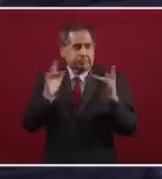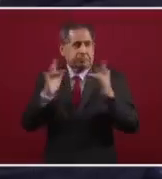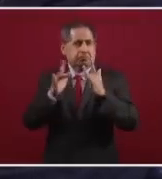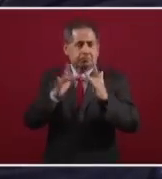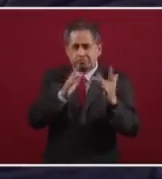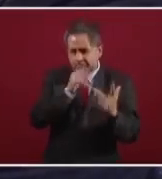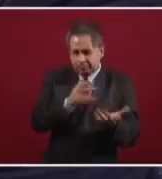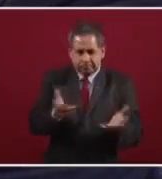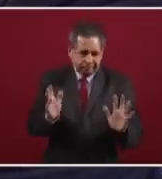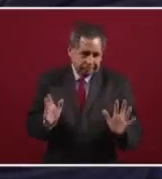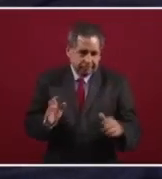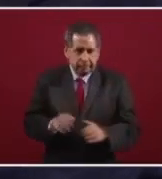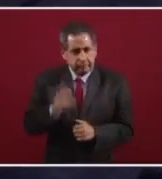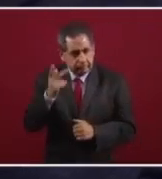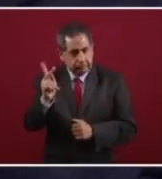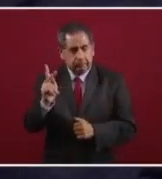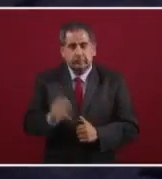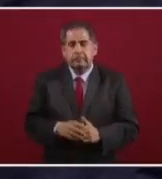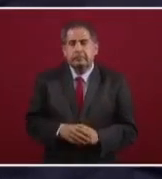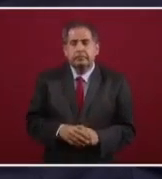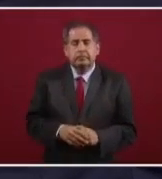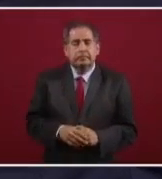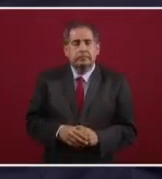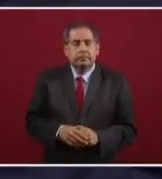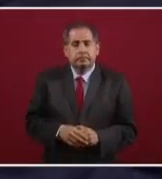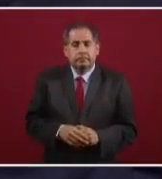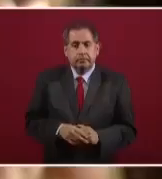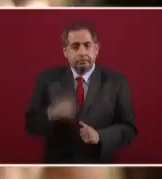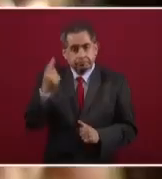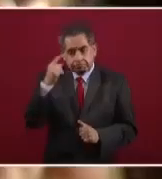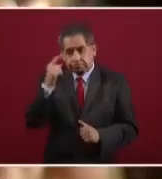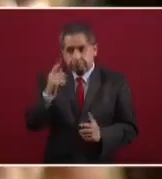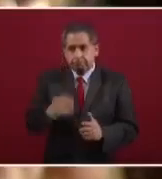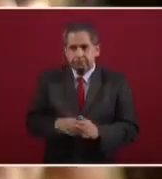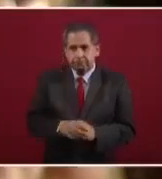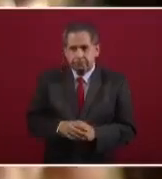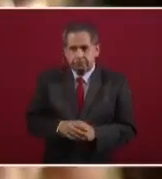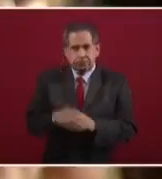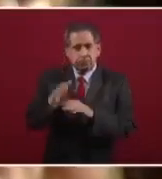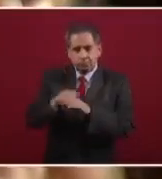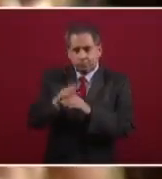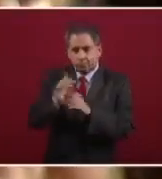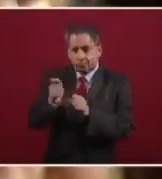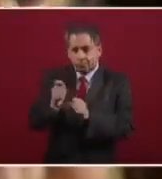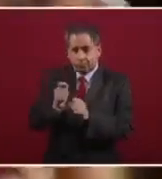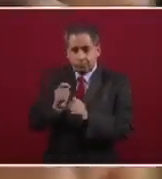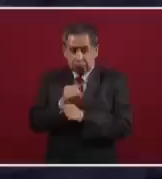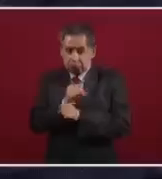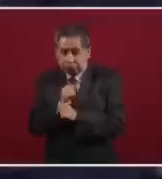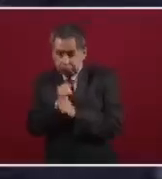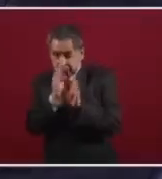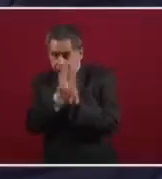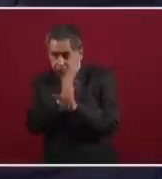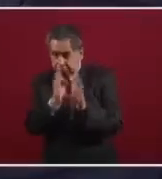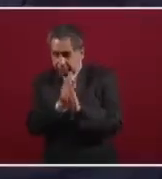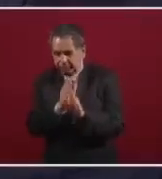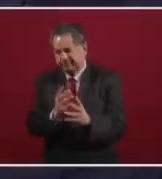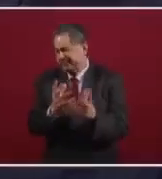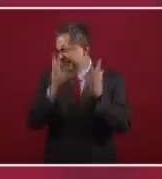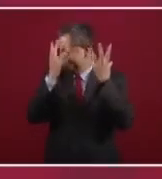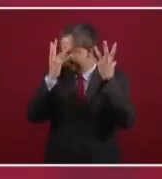¿sí? Pero para asuntos de espionaje hay